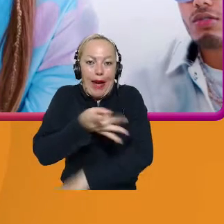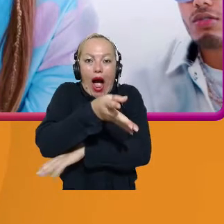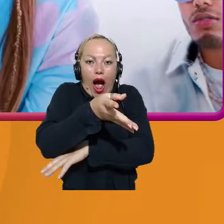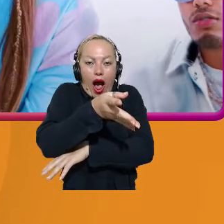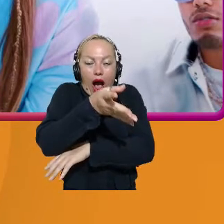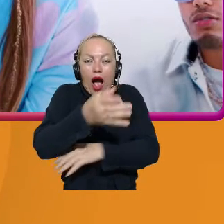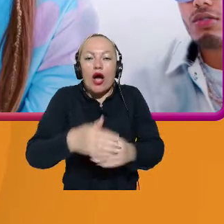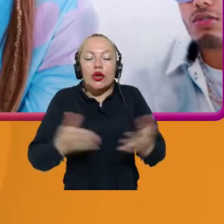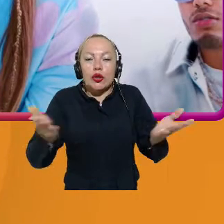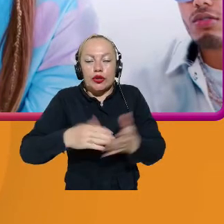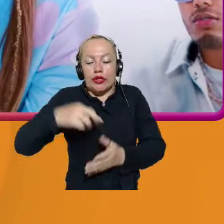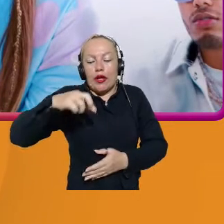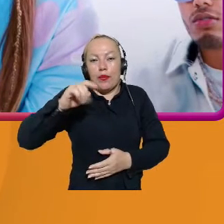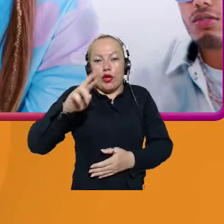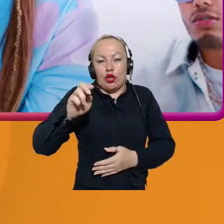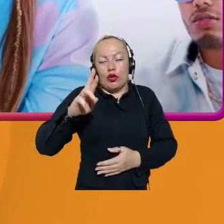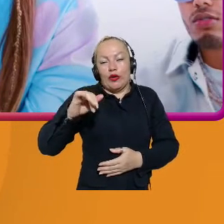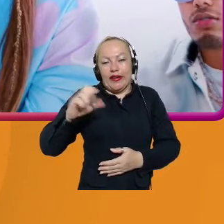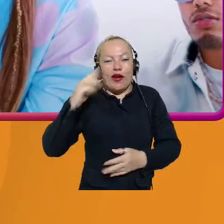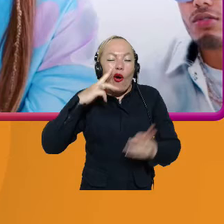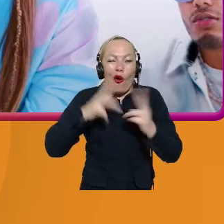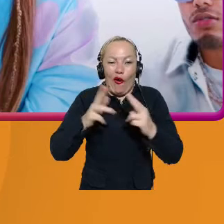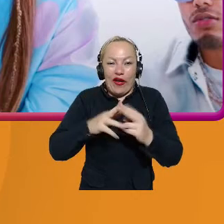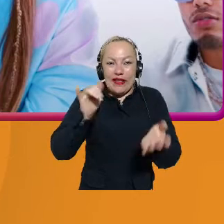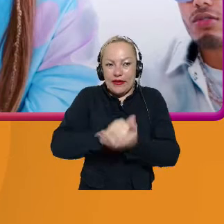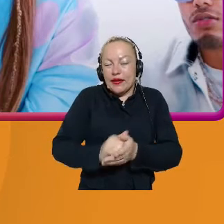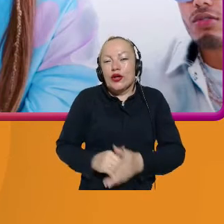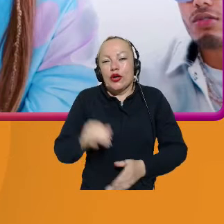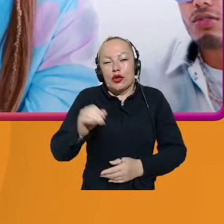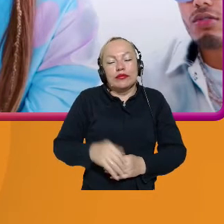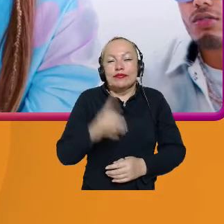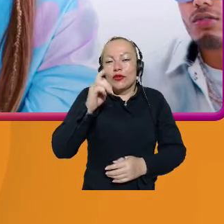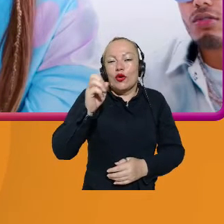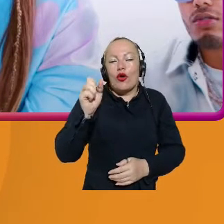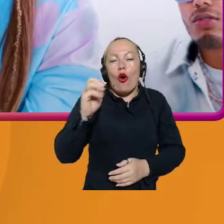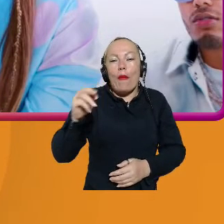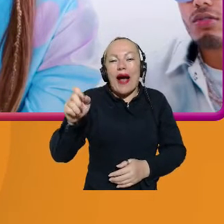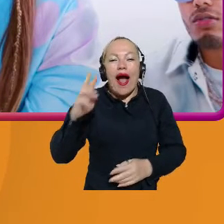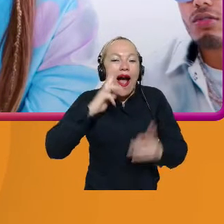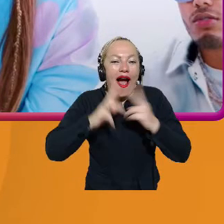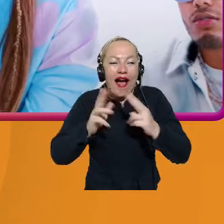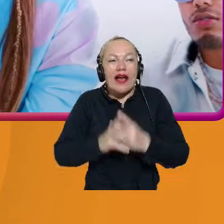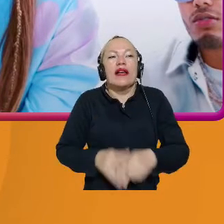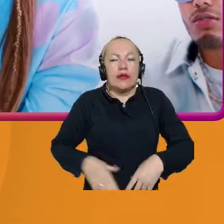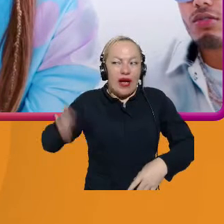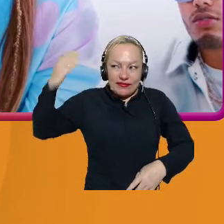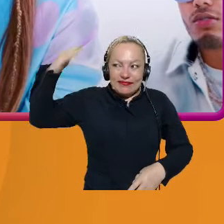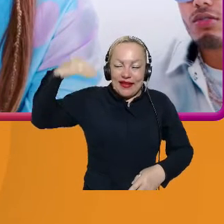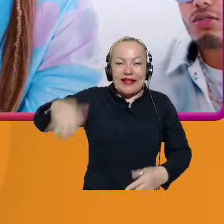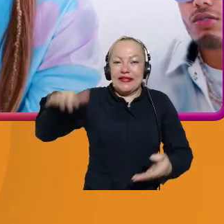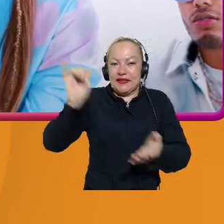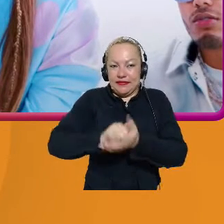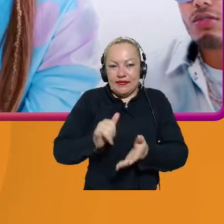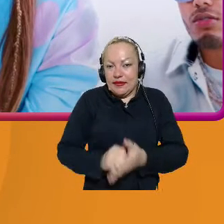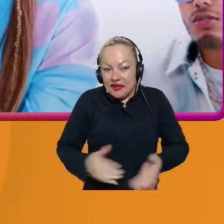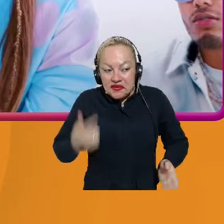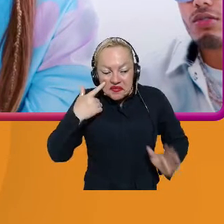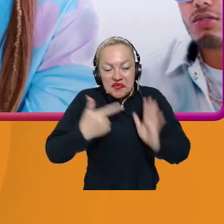Ahora Daddy Yankee, Don Omar y muchos más, que siguen siendo de la vieja escuela, pero que están